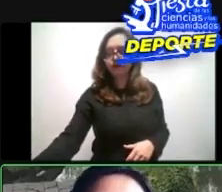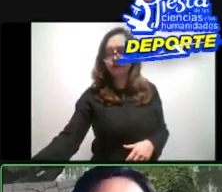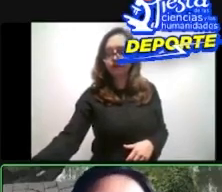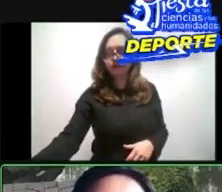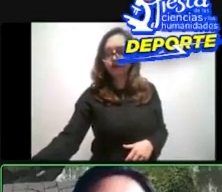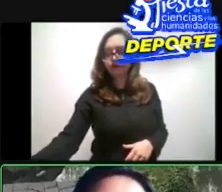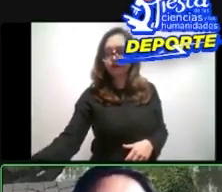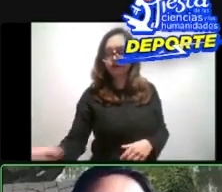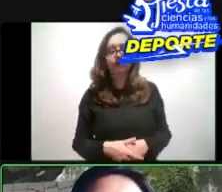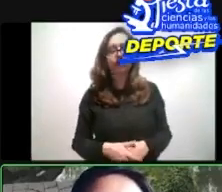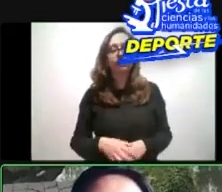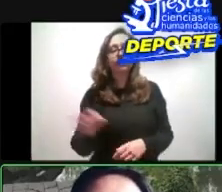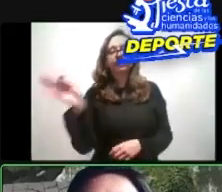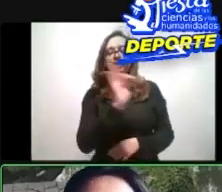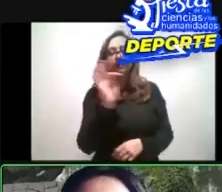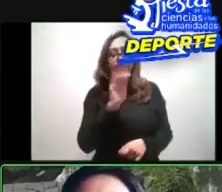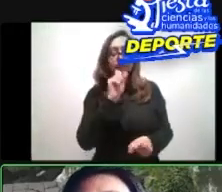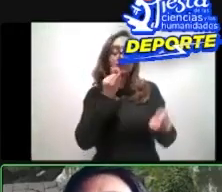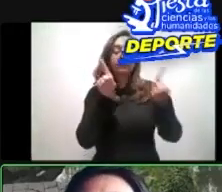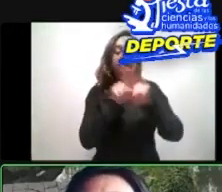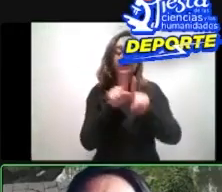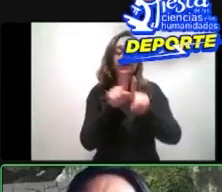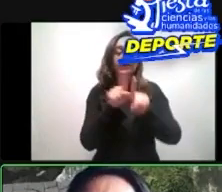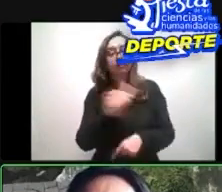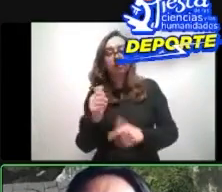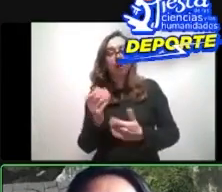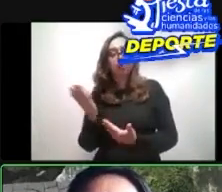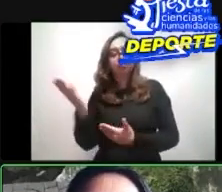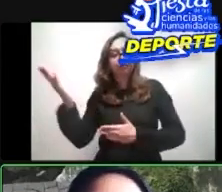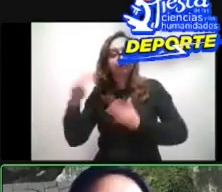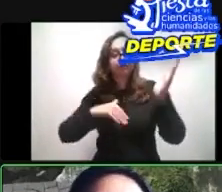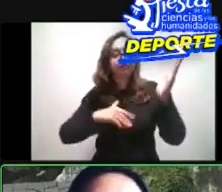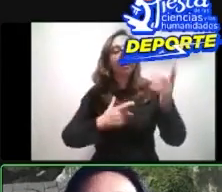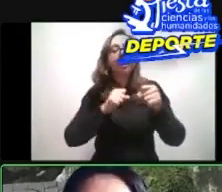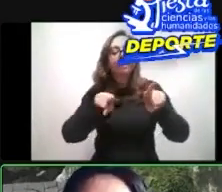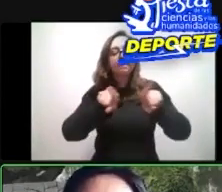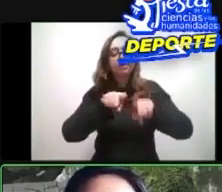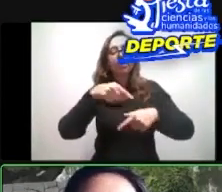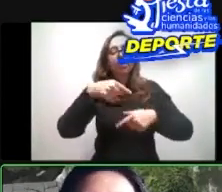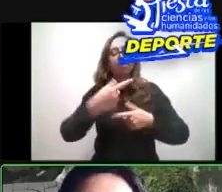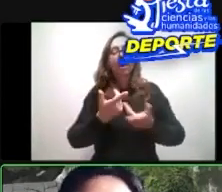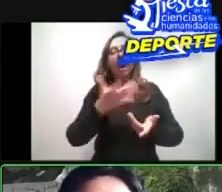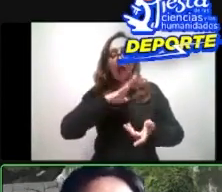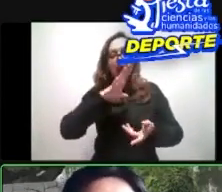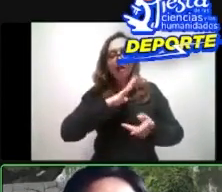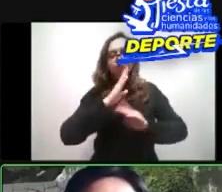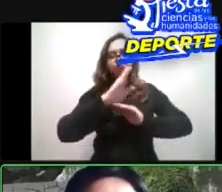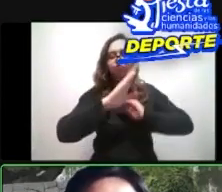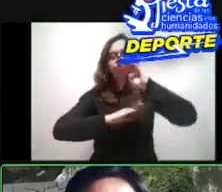y principalmente Tai Chi Chuan ha sido uno de los que se han estudiado de manera mucho más